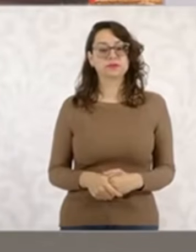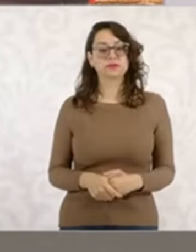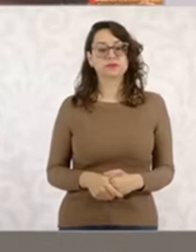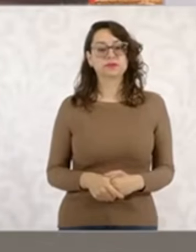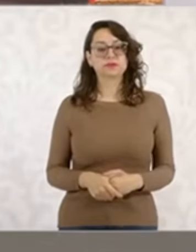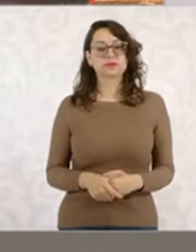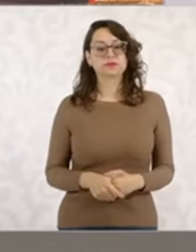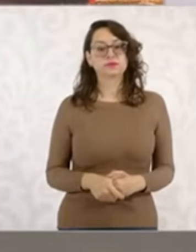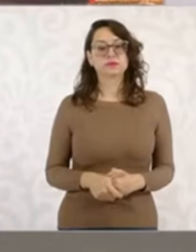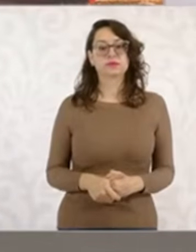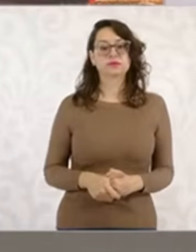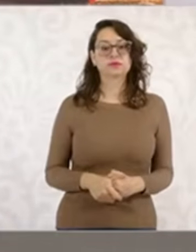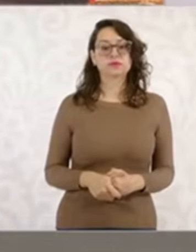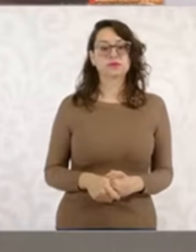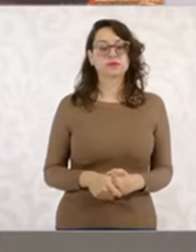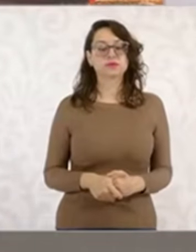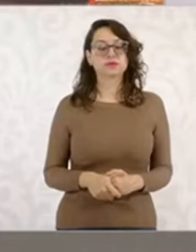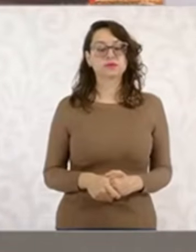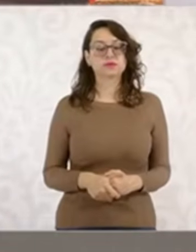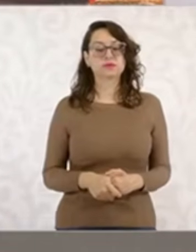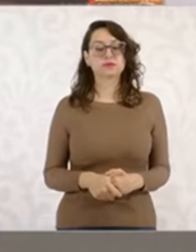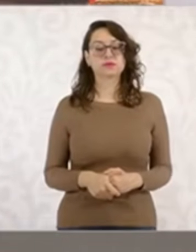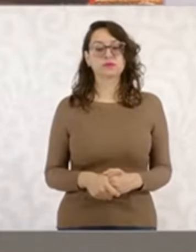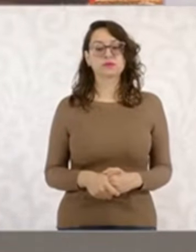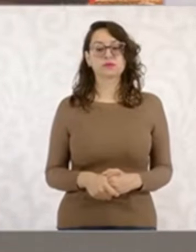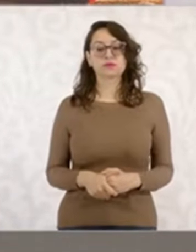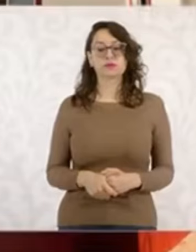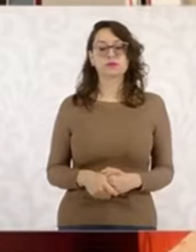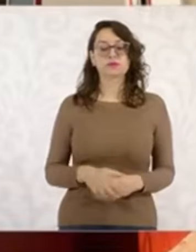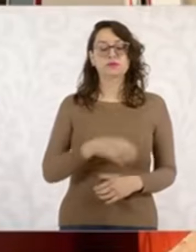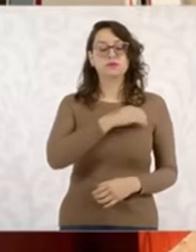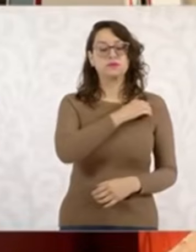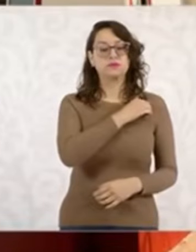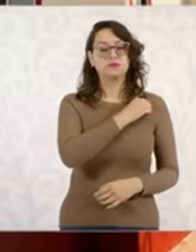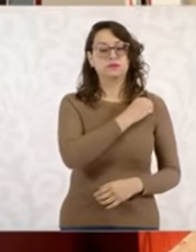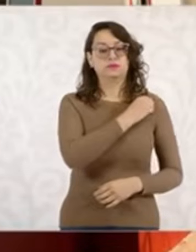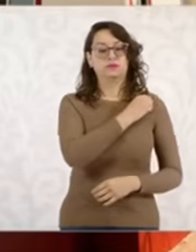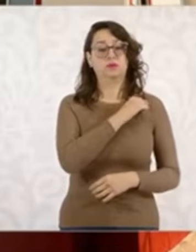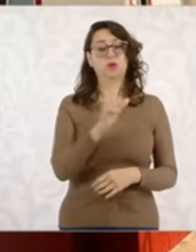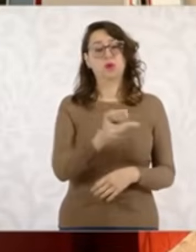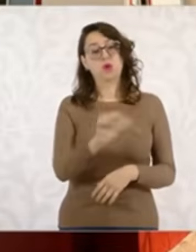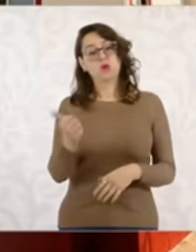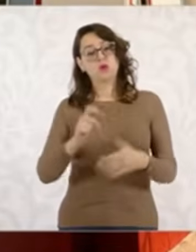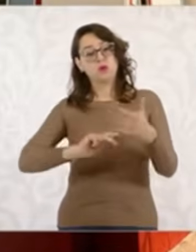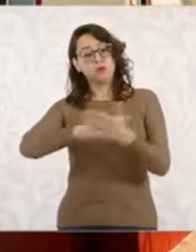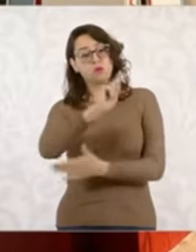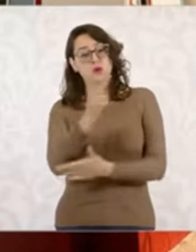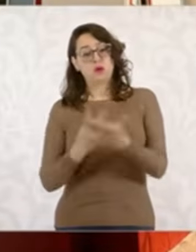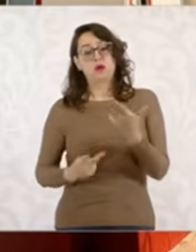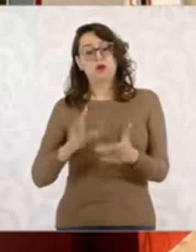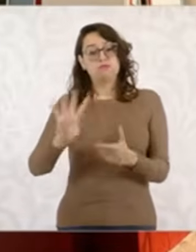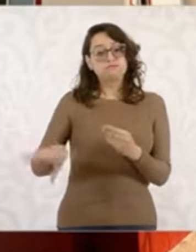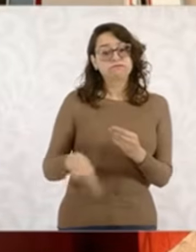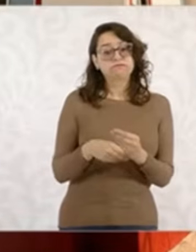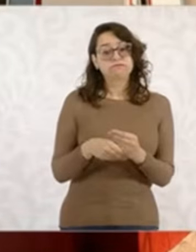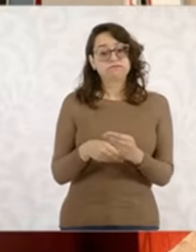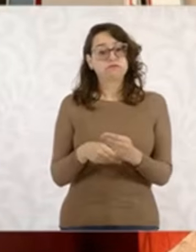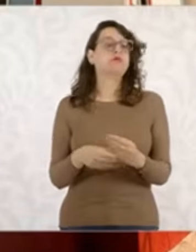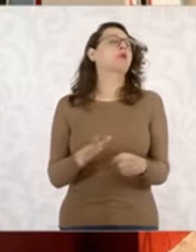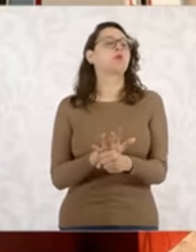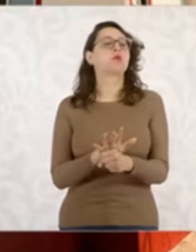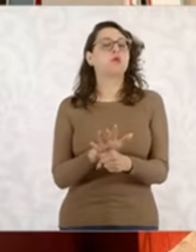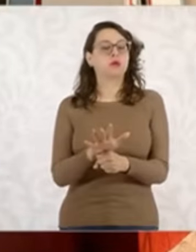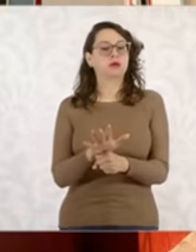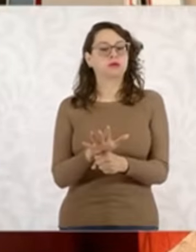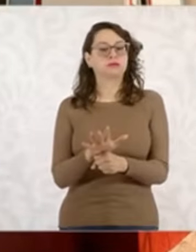Un programa muy importante que se sumó a Vivienda para el Bienestar tiene que ver con mejorar las